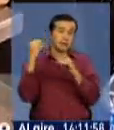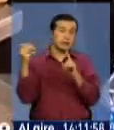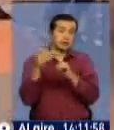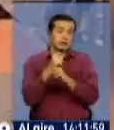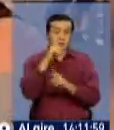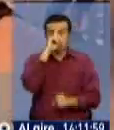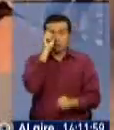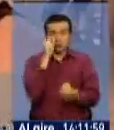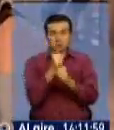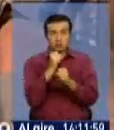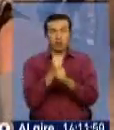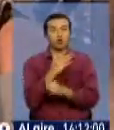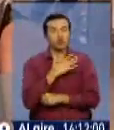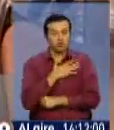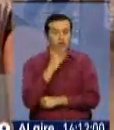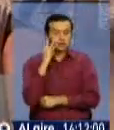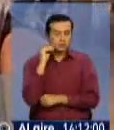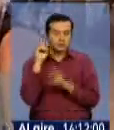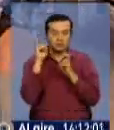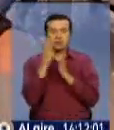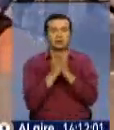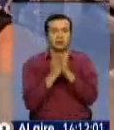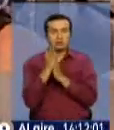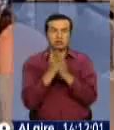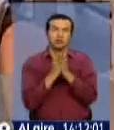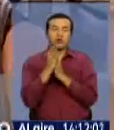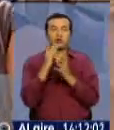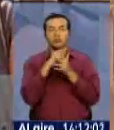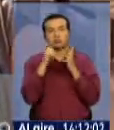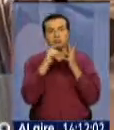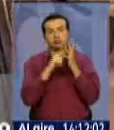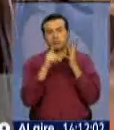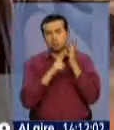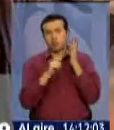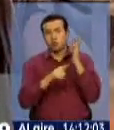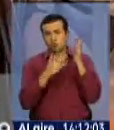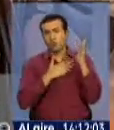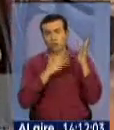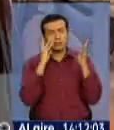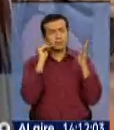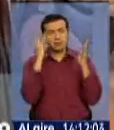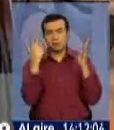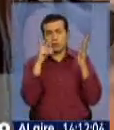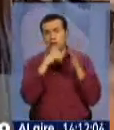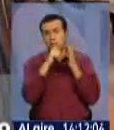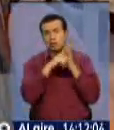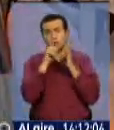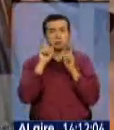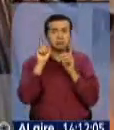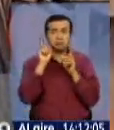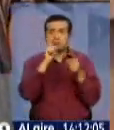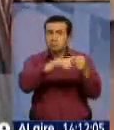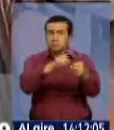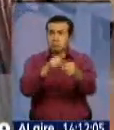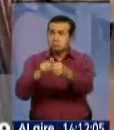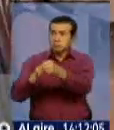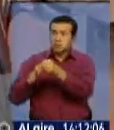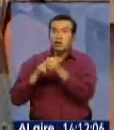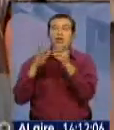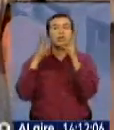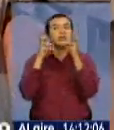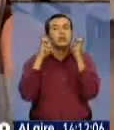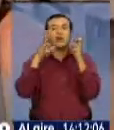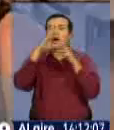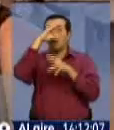un empleo. Yo tengo experiencia en lo que es servicio al cliente, en crédito y cobranzas, entonces igual aplico en diferentes áreas. Yo creo que El fin es